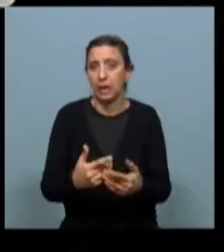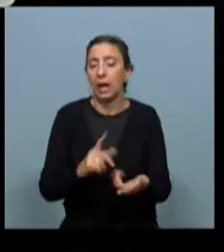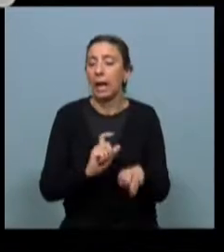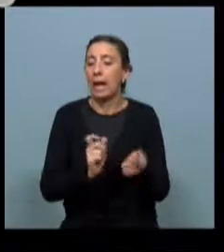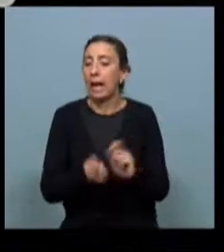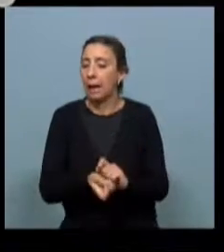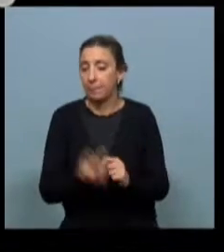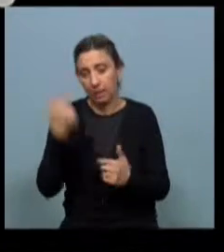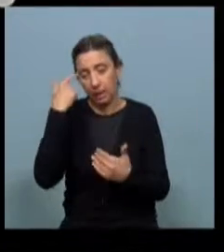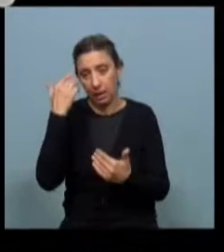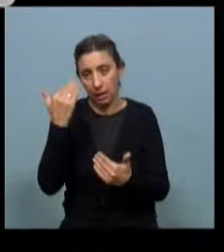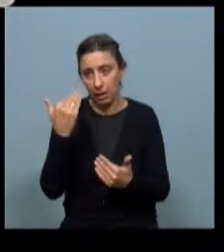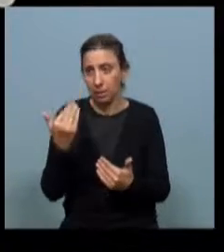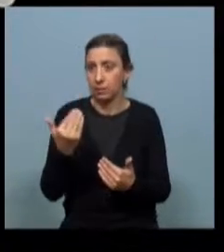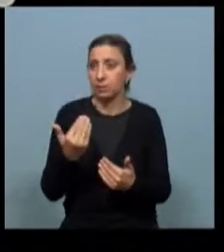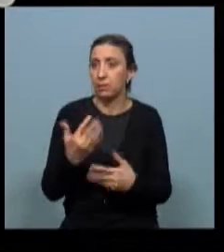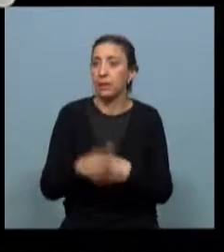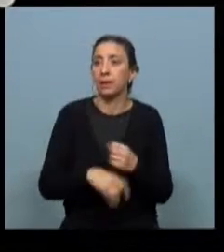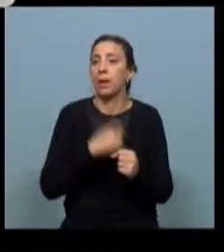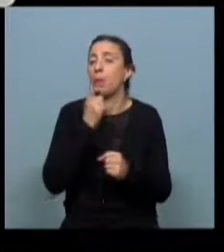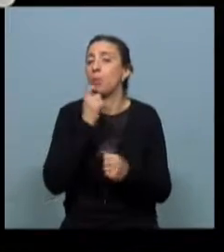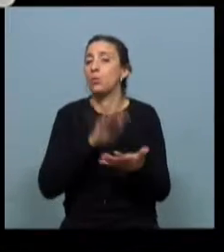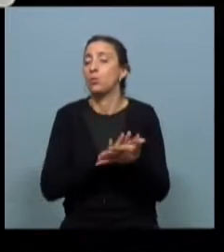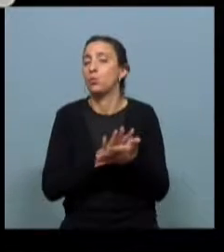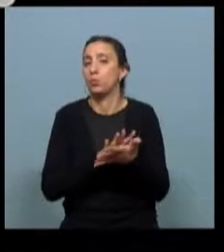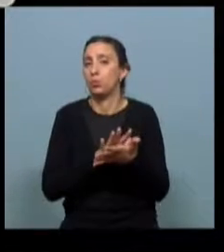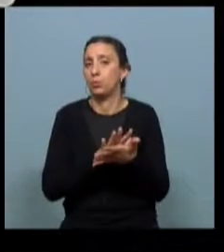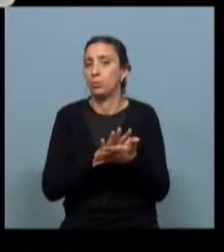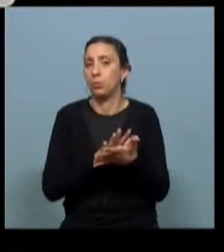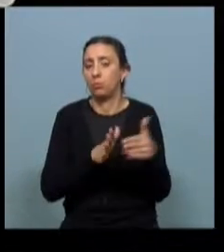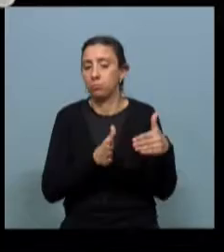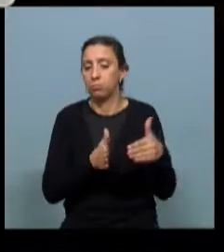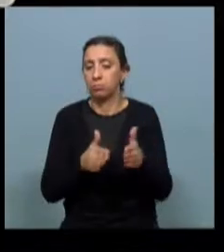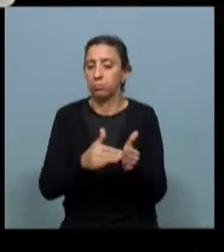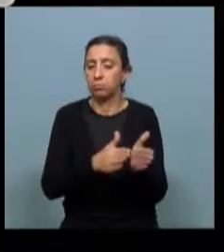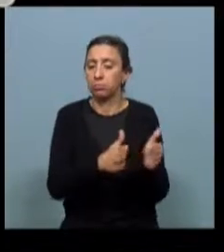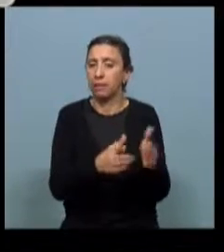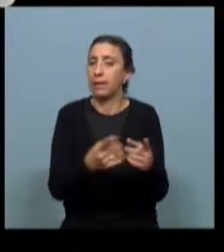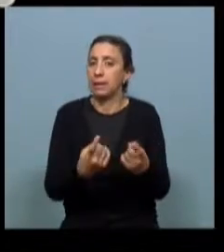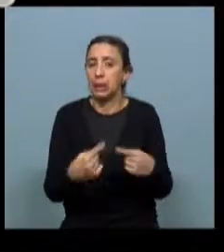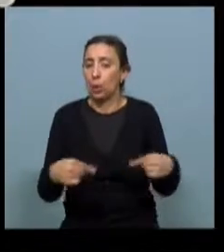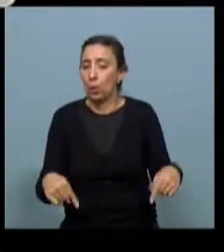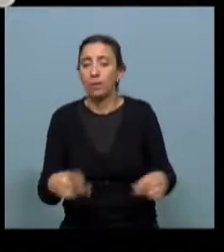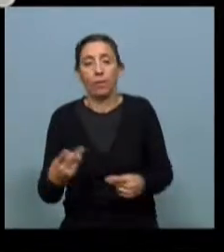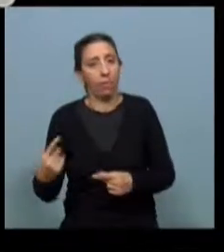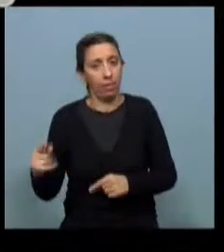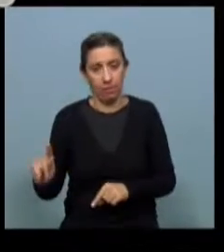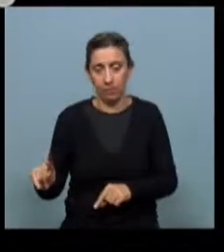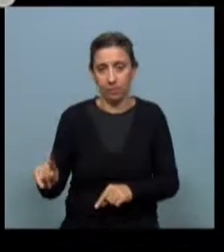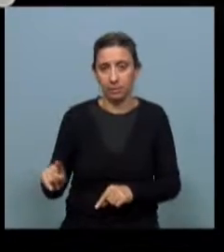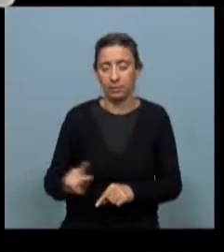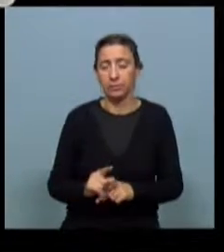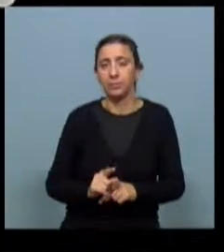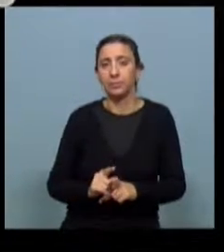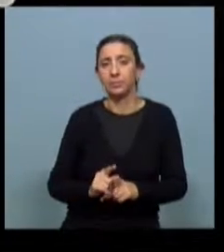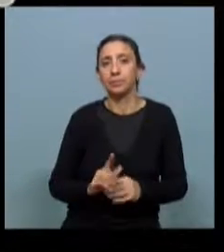algoritmos, en sus capacidades, y llegan a, por ejemplo, a resolver un laberinto, que eso ya requiere de otro tipo de sensores, otro tipo